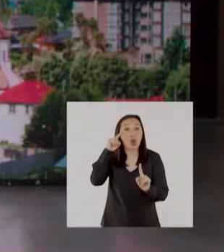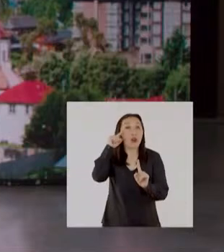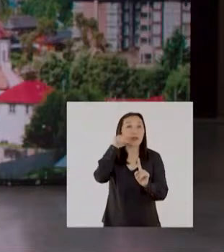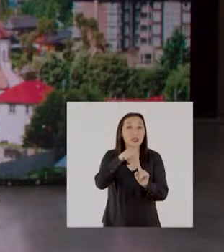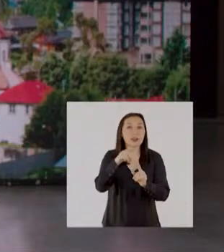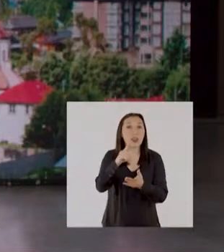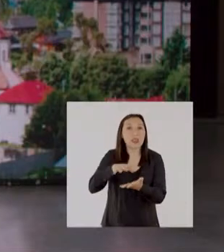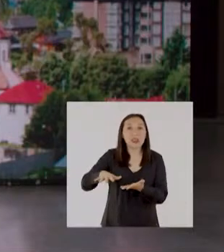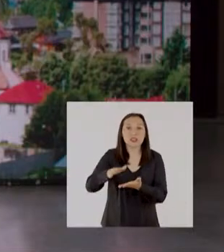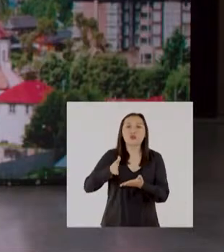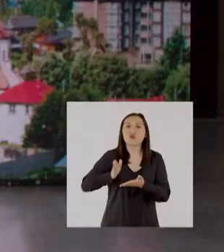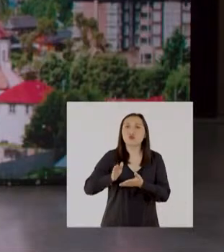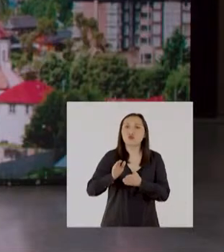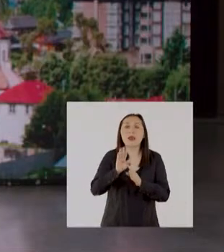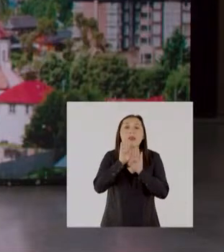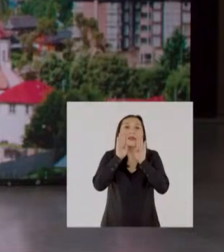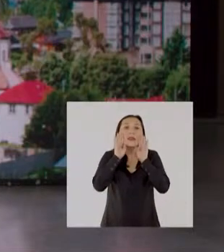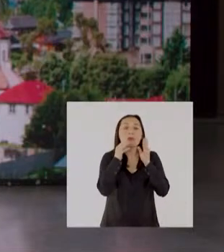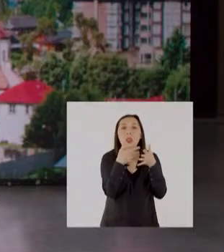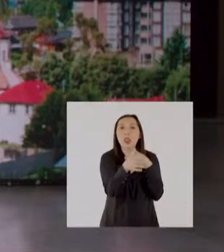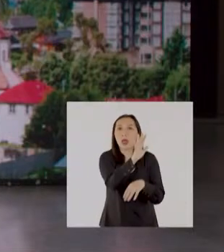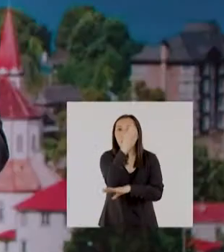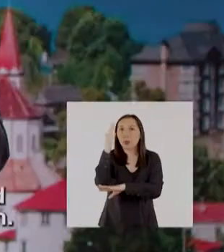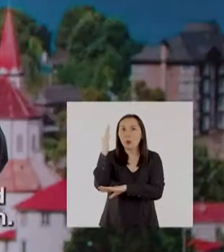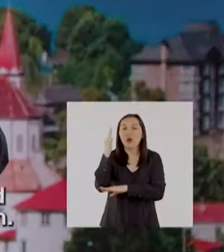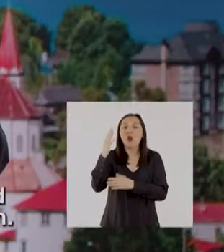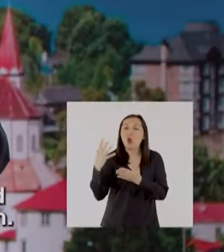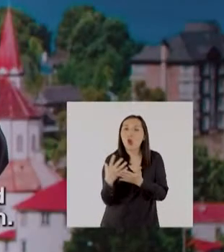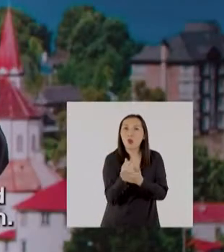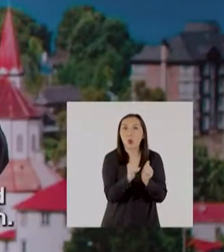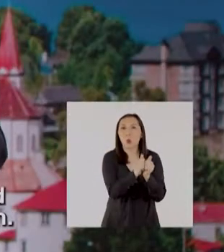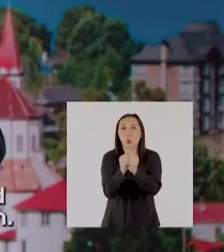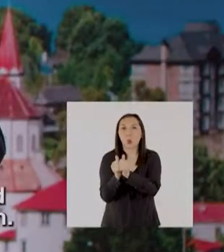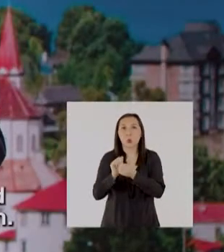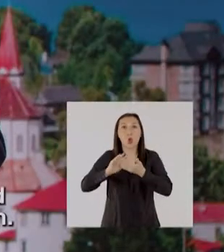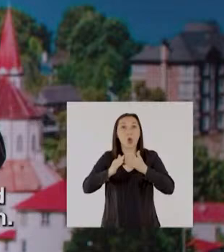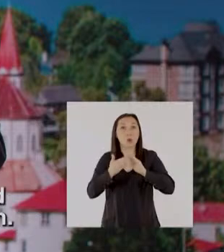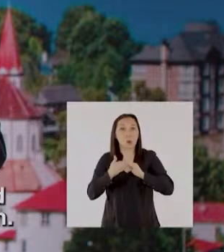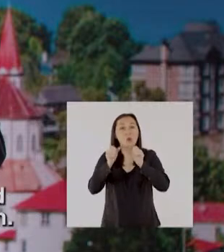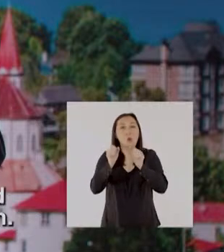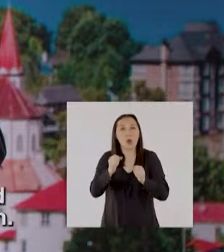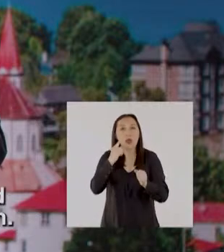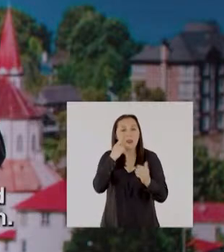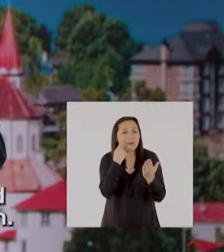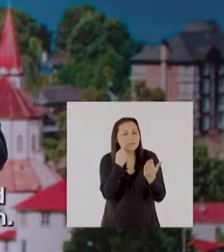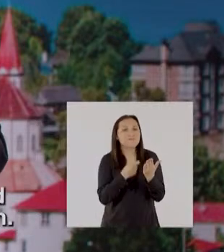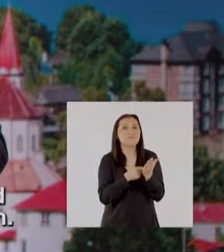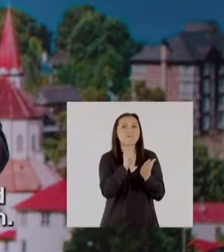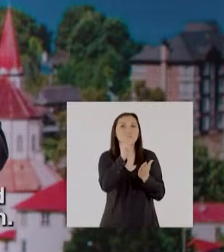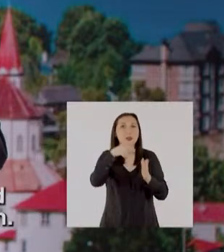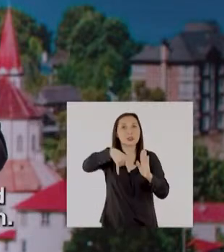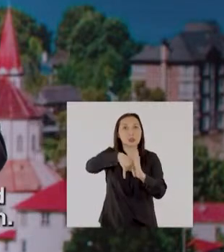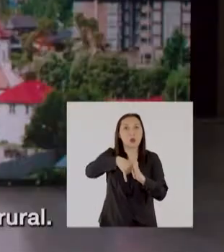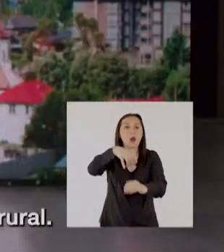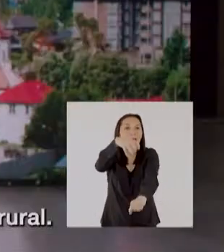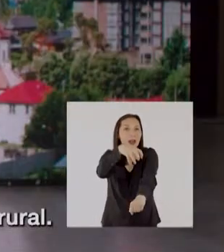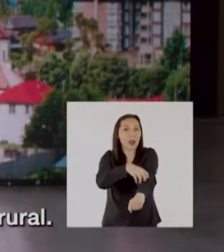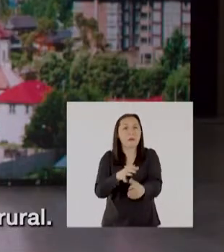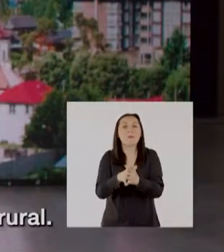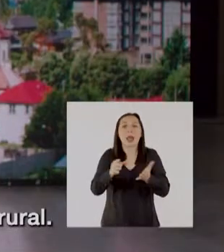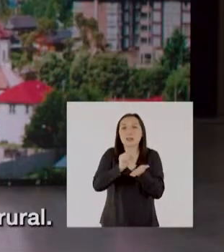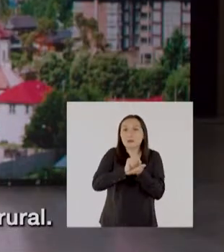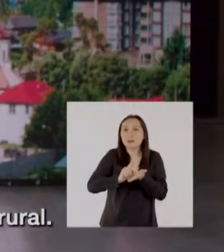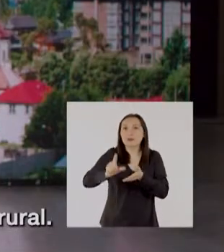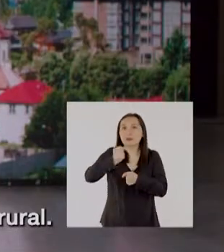es mantener un distrito sustentable con el medio ambiente debemos lograr junto a la comunidad poder reconocer a chiloé como región más